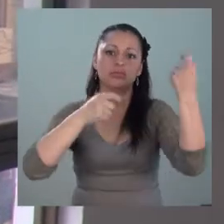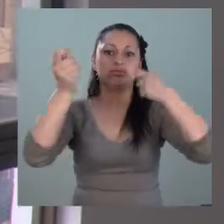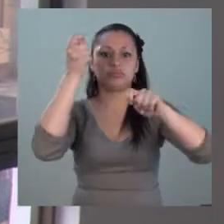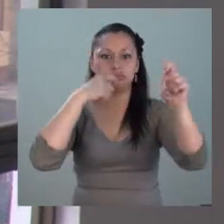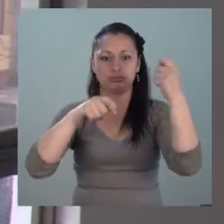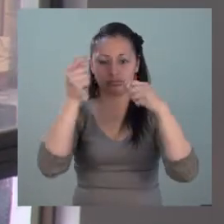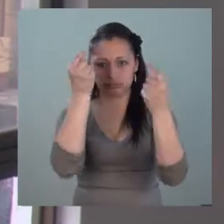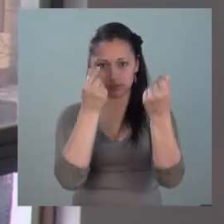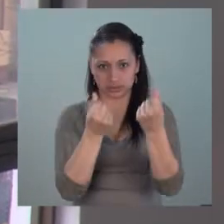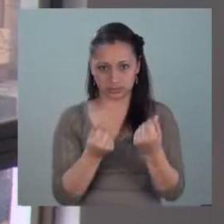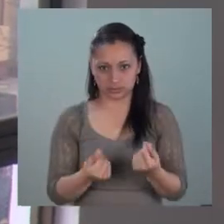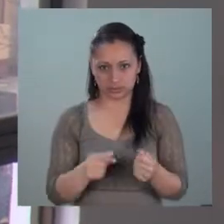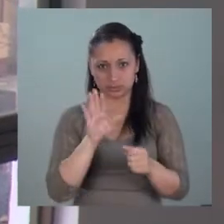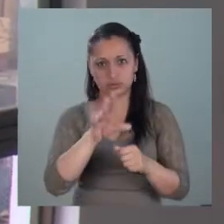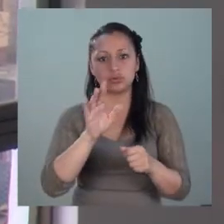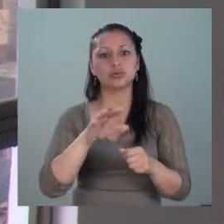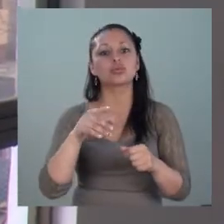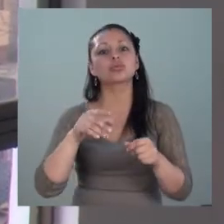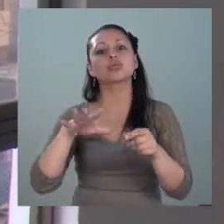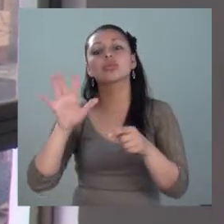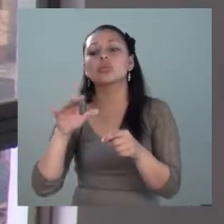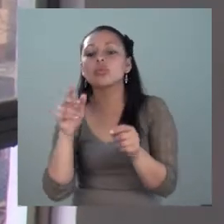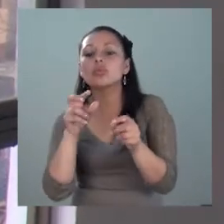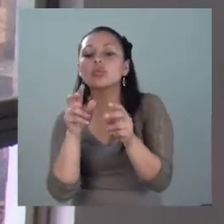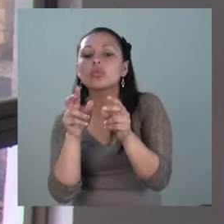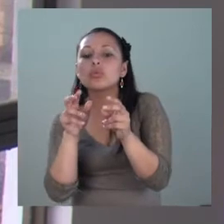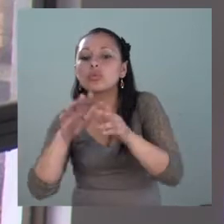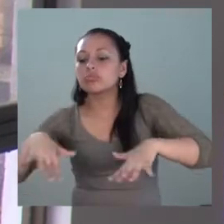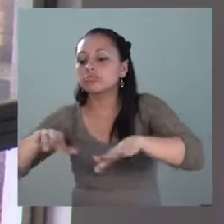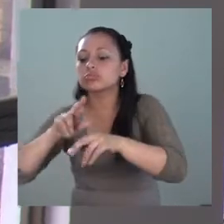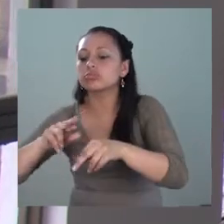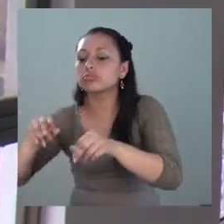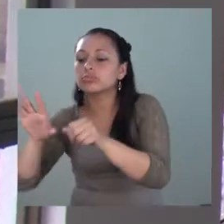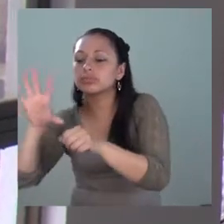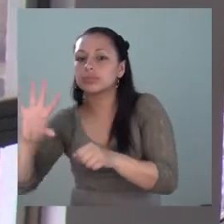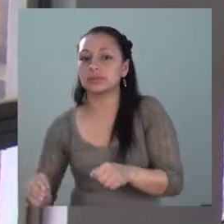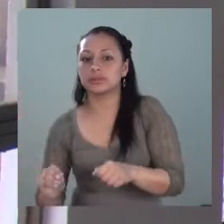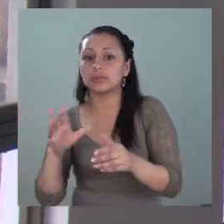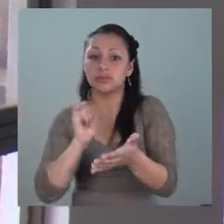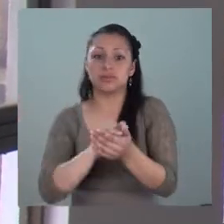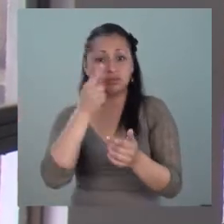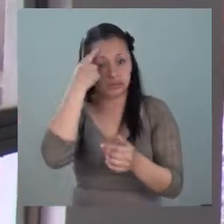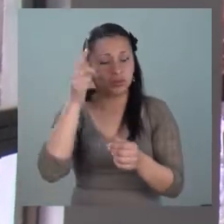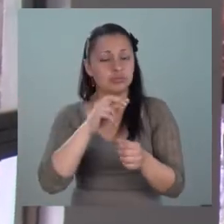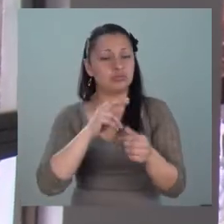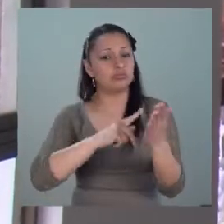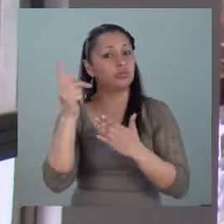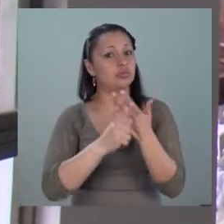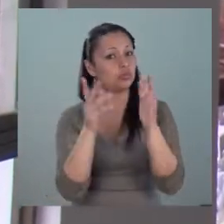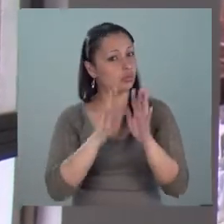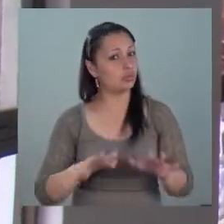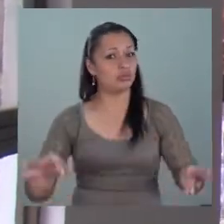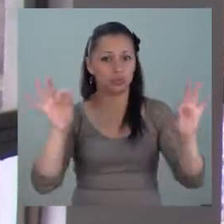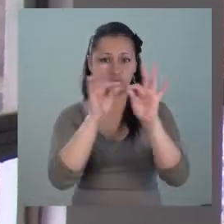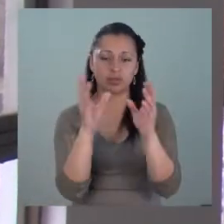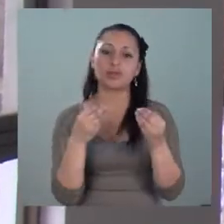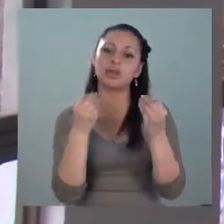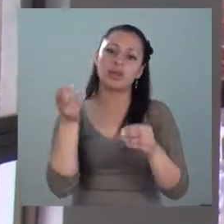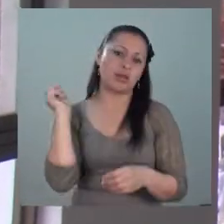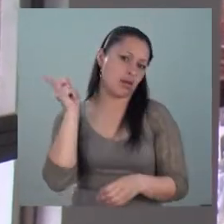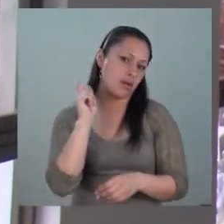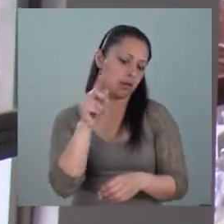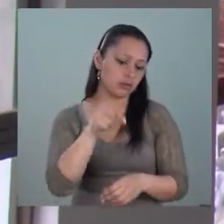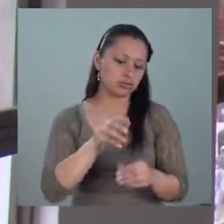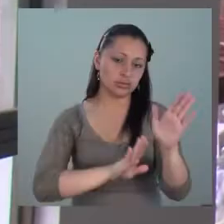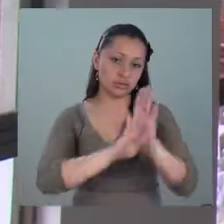competir en la economía del Asia-Pacífico. Entonces creemos que esto es un proyecto muy importante de largo aliento para